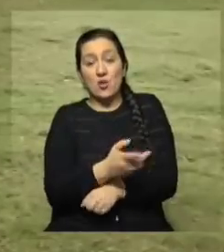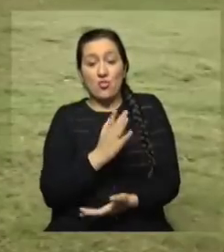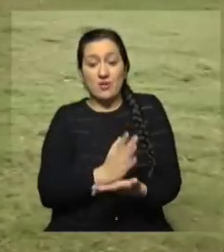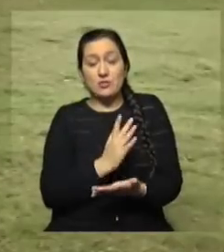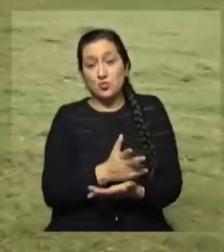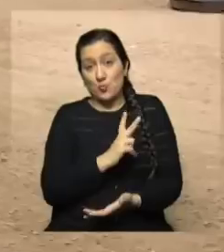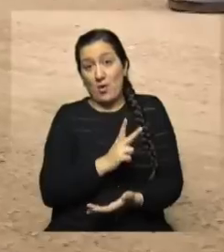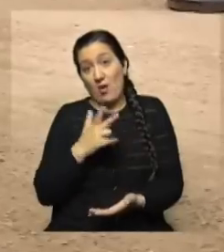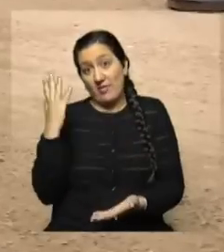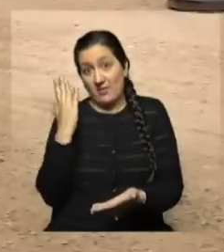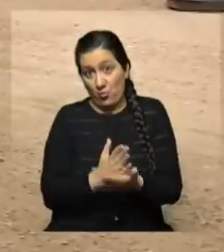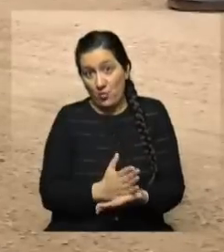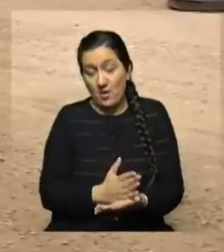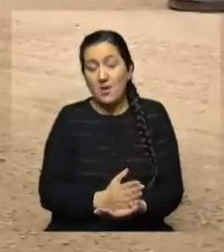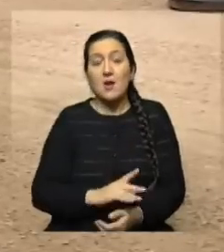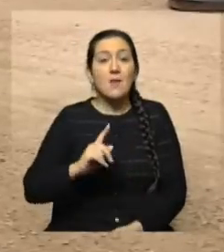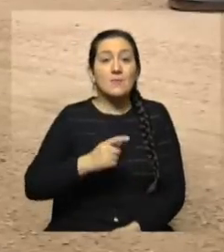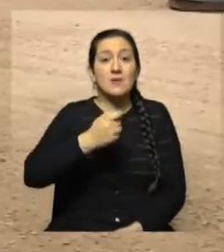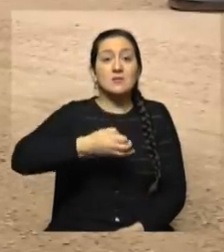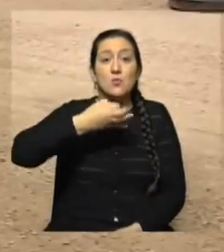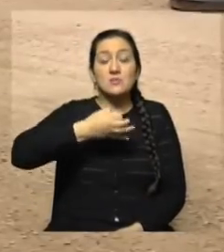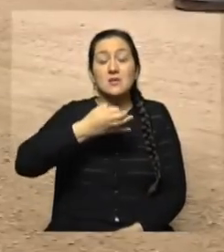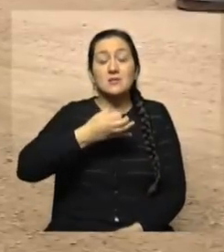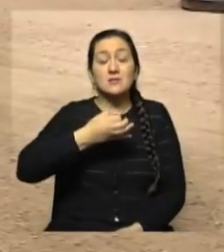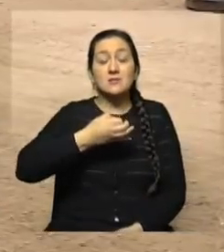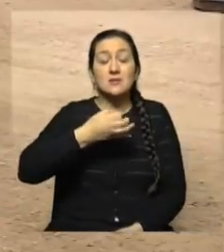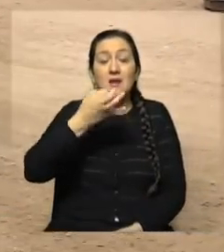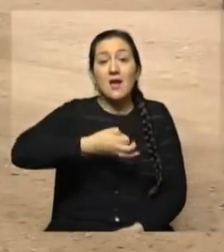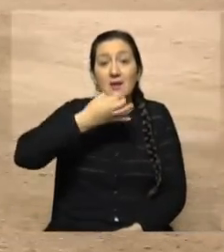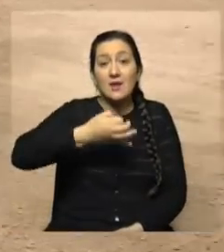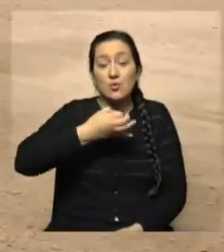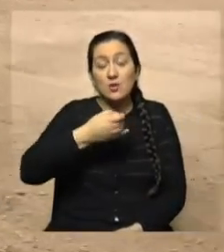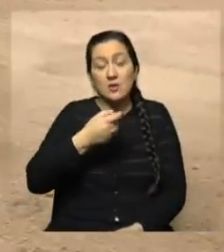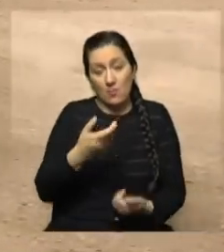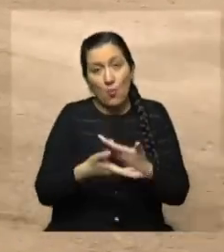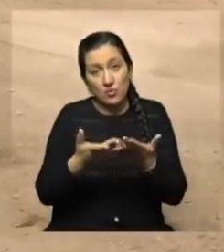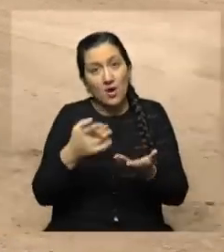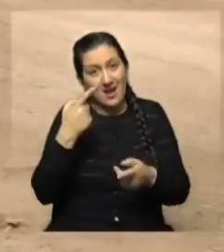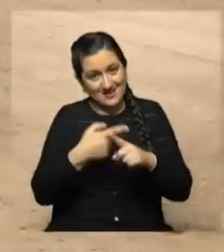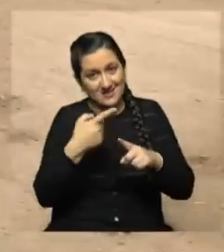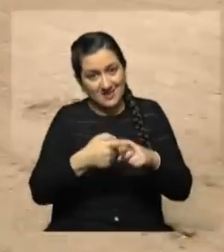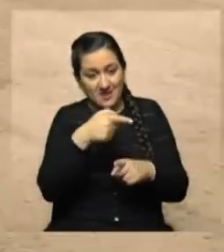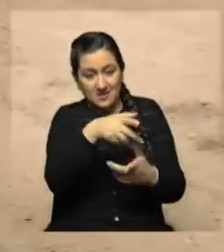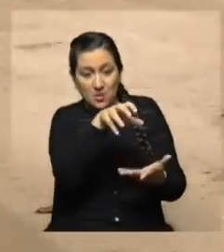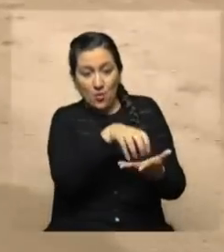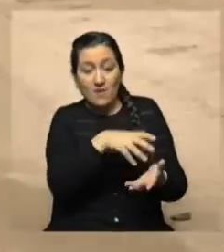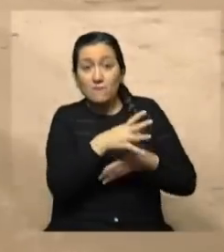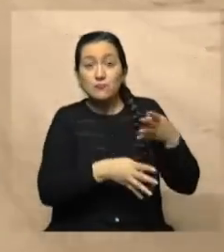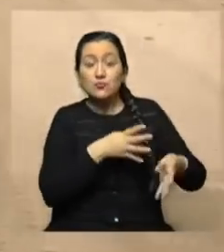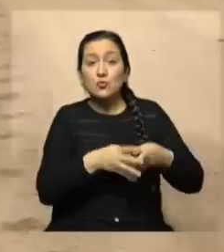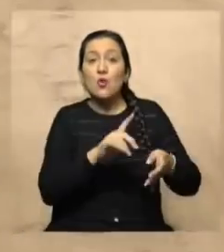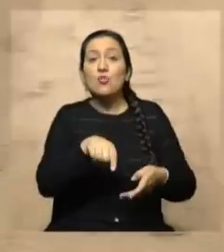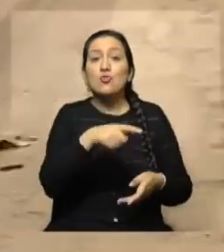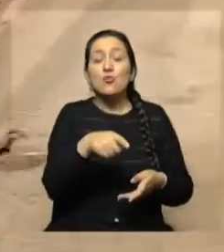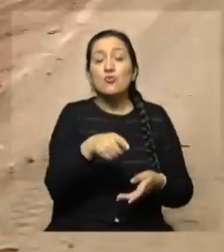penal en las primeras audiencias de la semana pasada declararon los peritos que demostraron la existencia del centro clandestino que funcionó en el predio